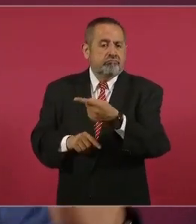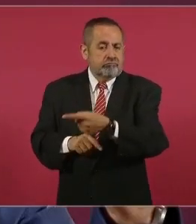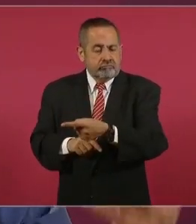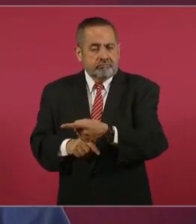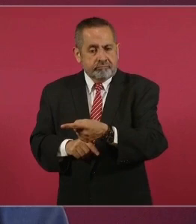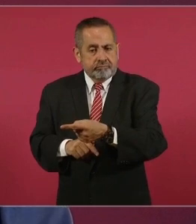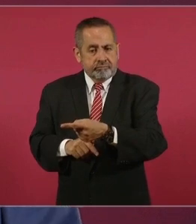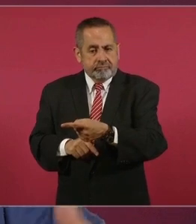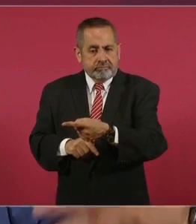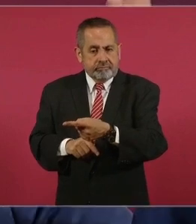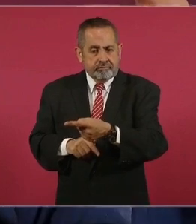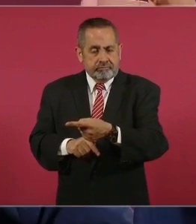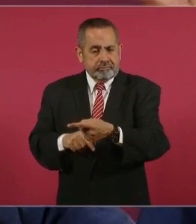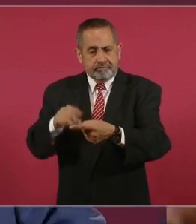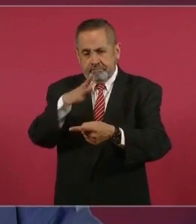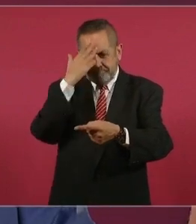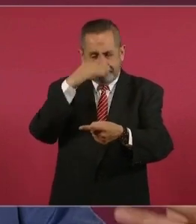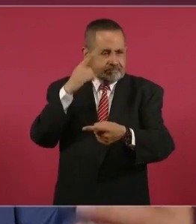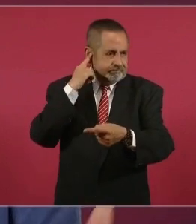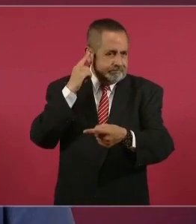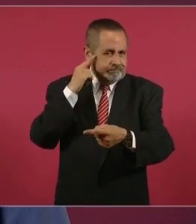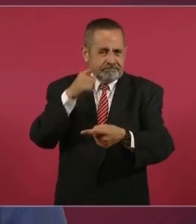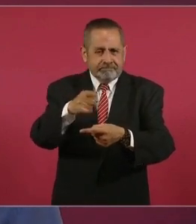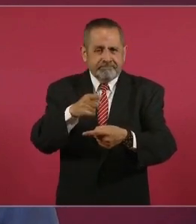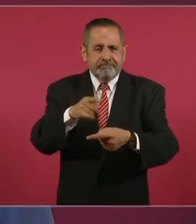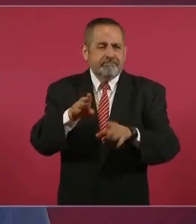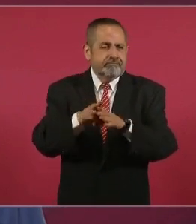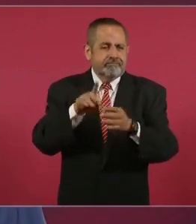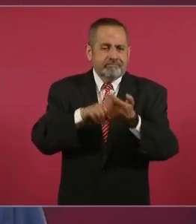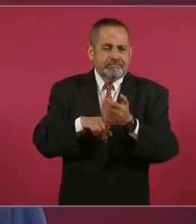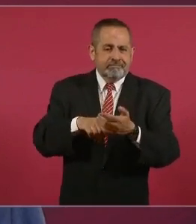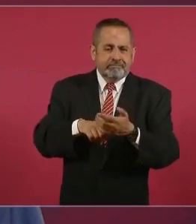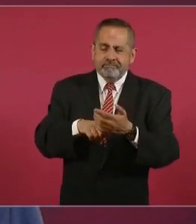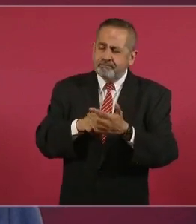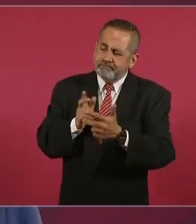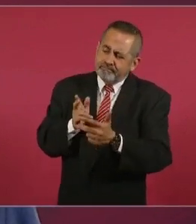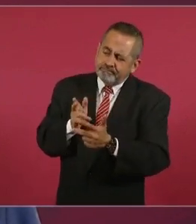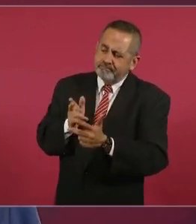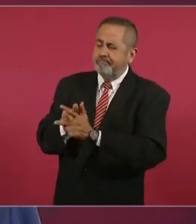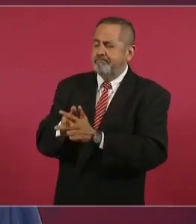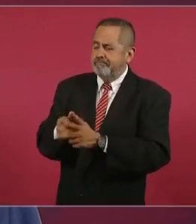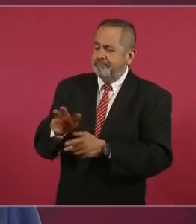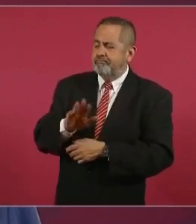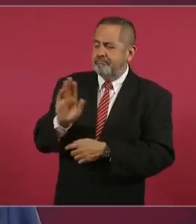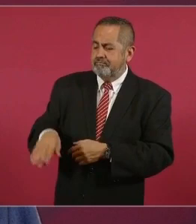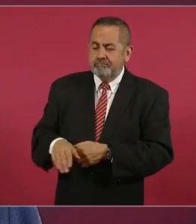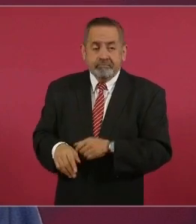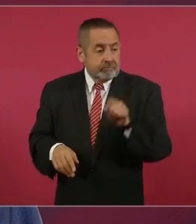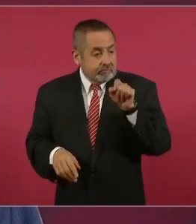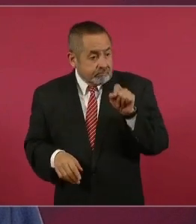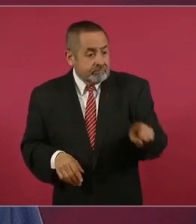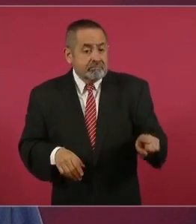en la asonada y en el crimen al apóstol de la democracia.